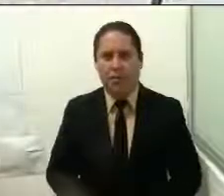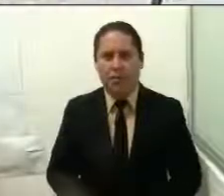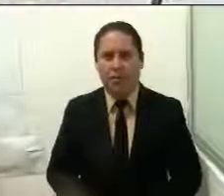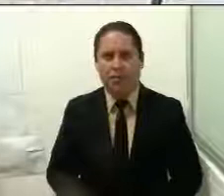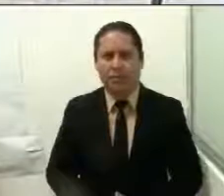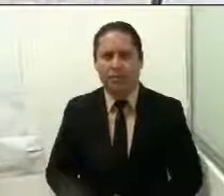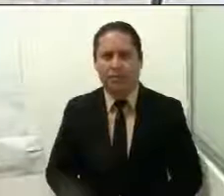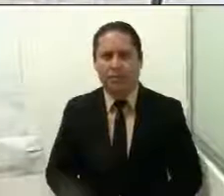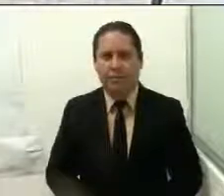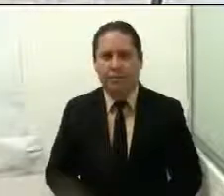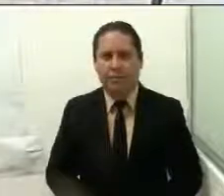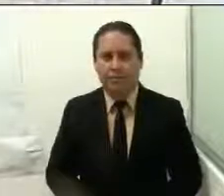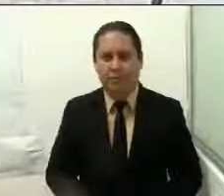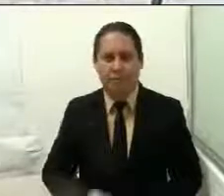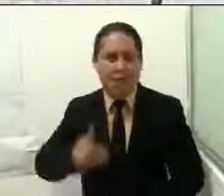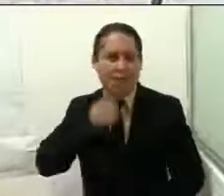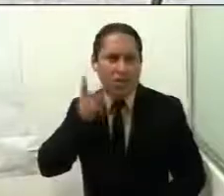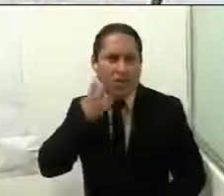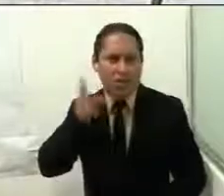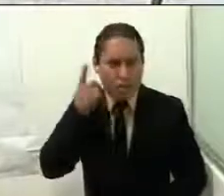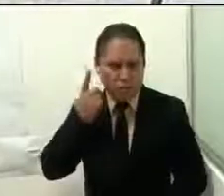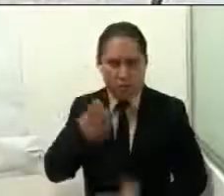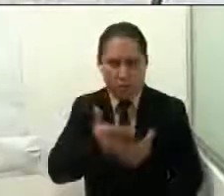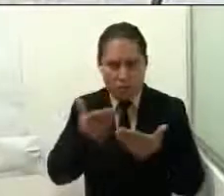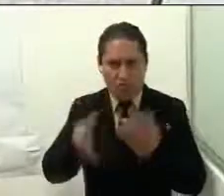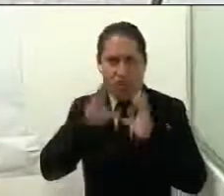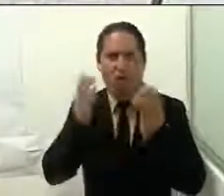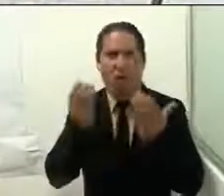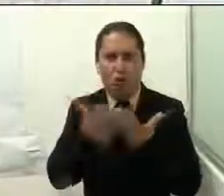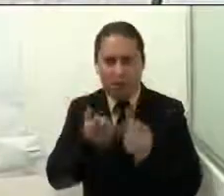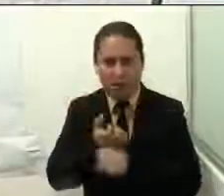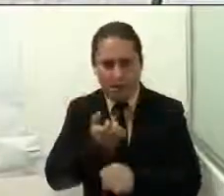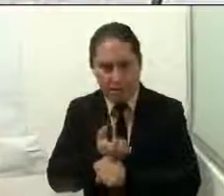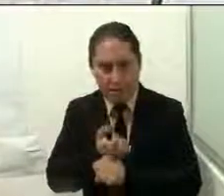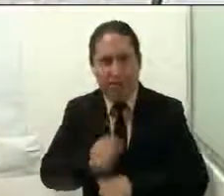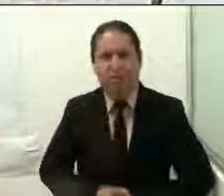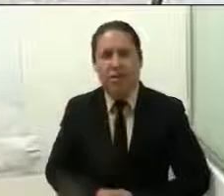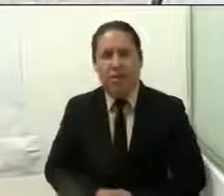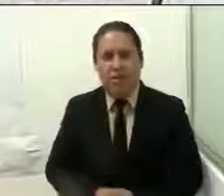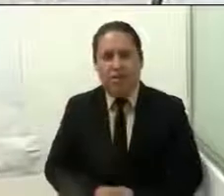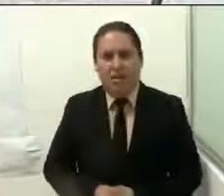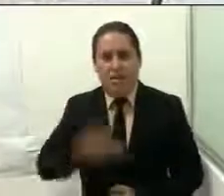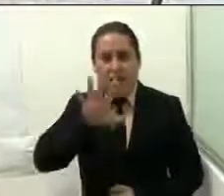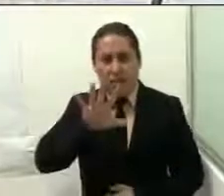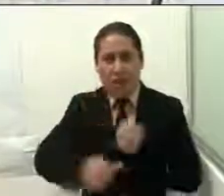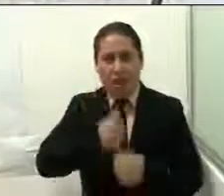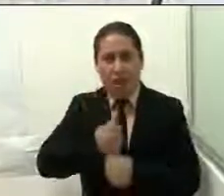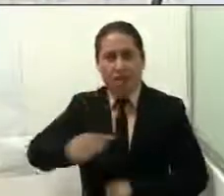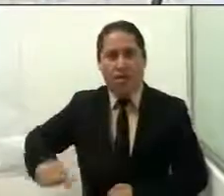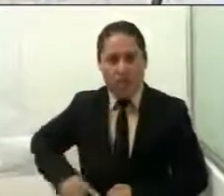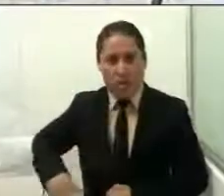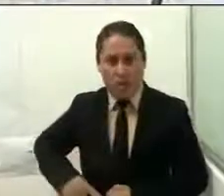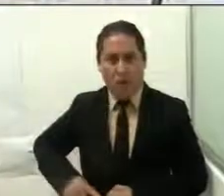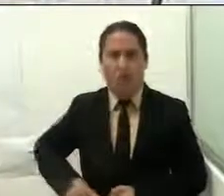señoras y señores legisladores honorable congreso del estado de chiapas a cinco años de gobierno el